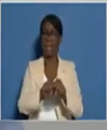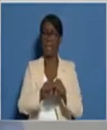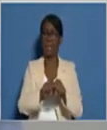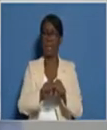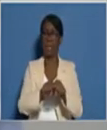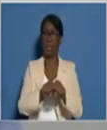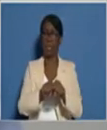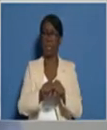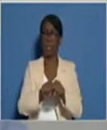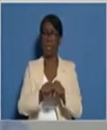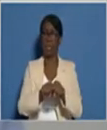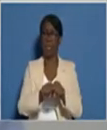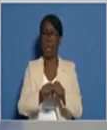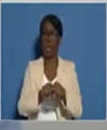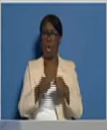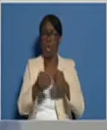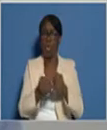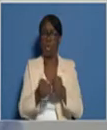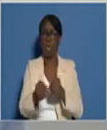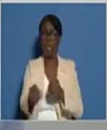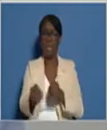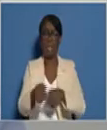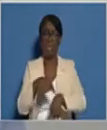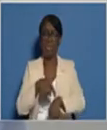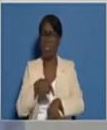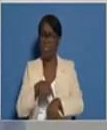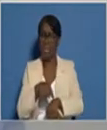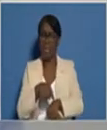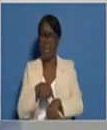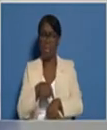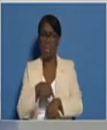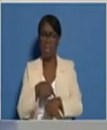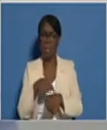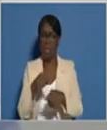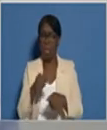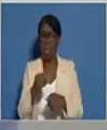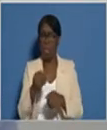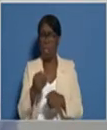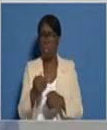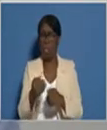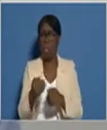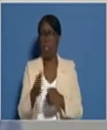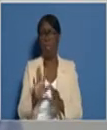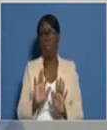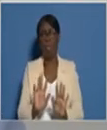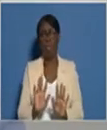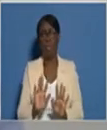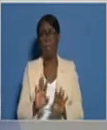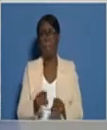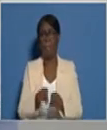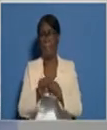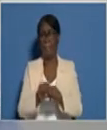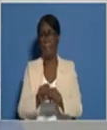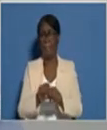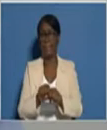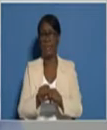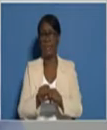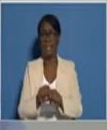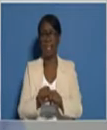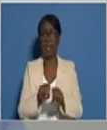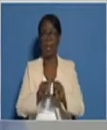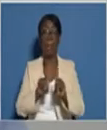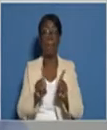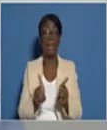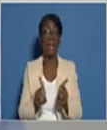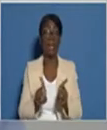temporal, transitoria y de manera excepcional. Se ha establecido la pausa de esa relación laboral. Pero por el